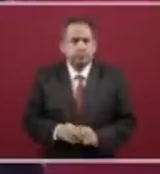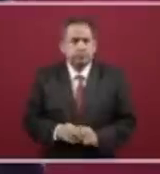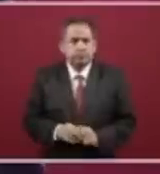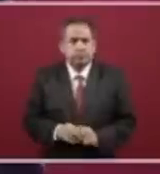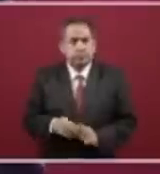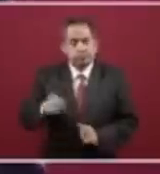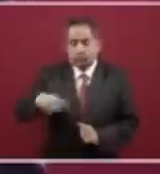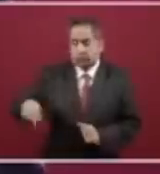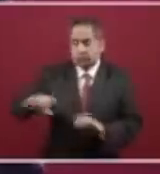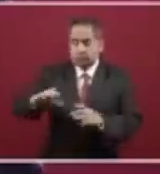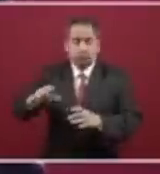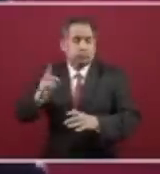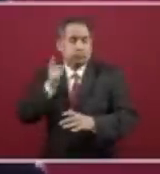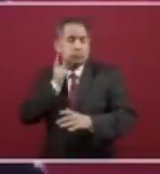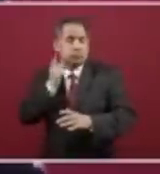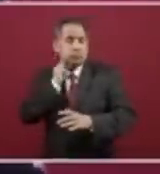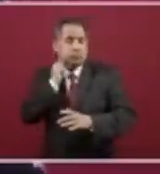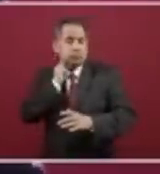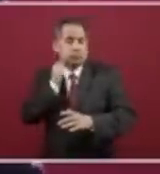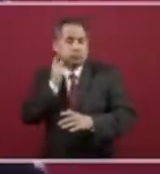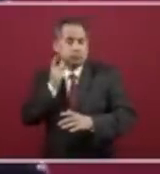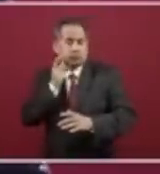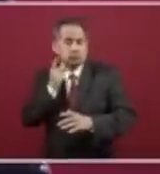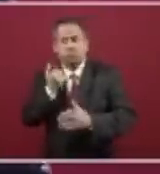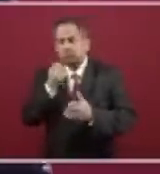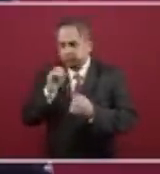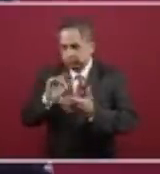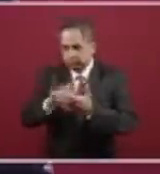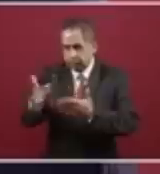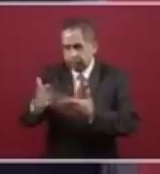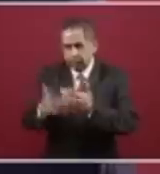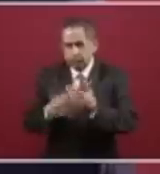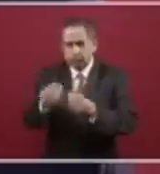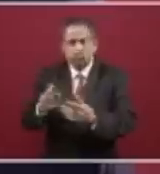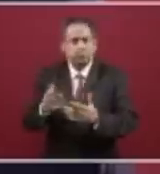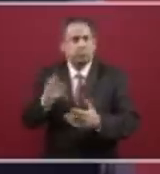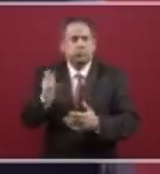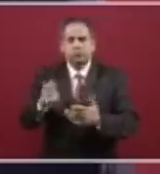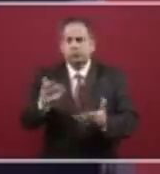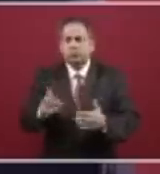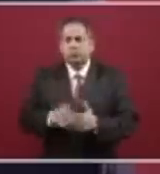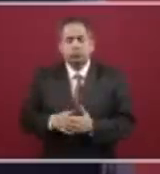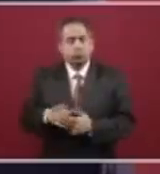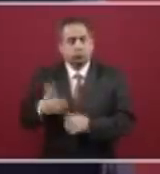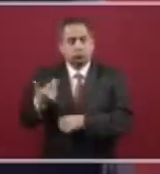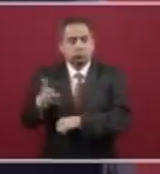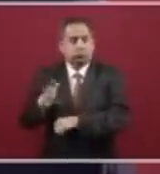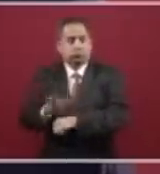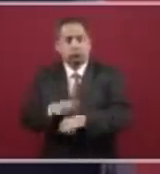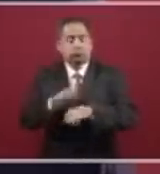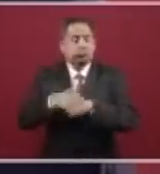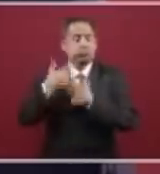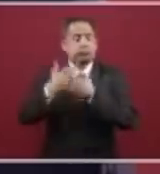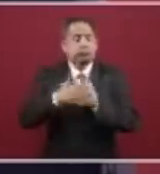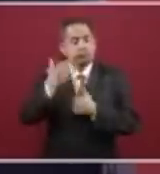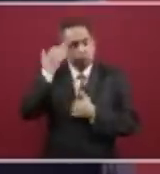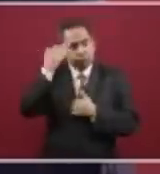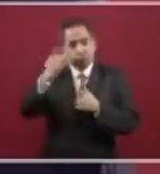legisladores y se los agradecemos mucho van a convocar a un periodo